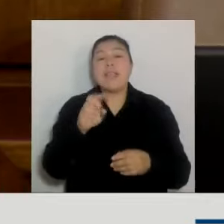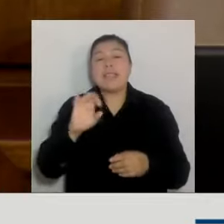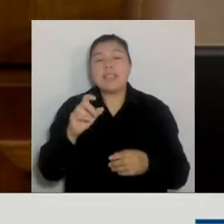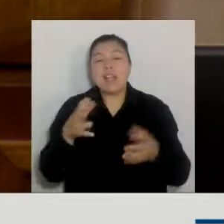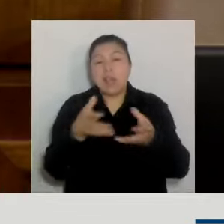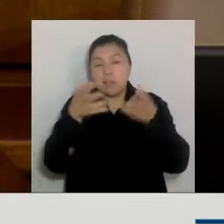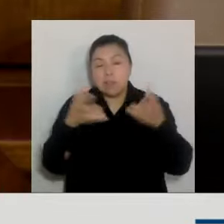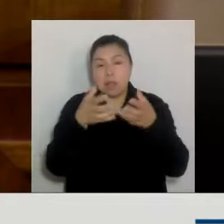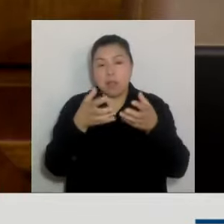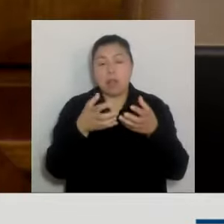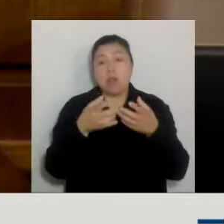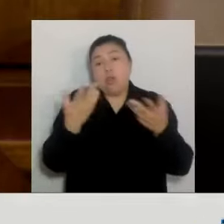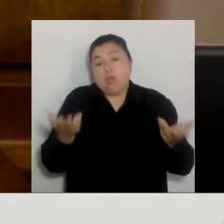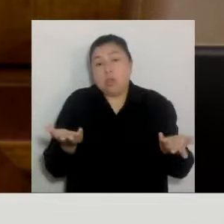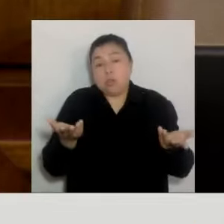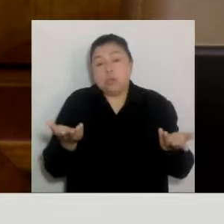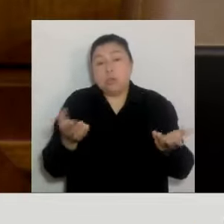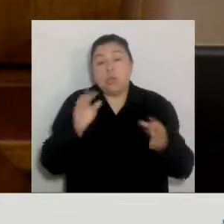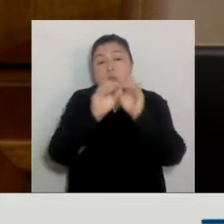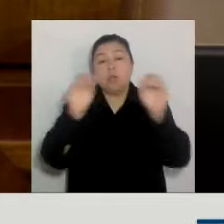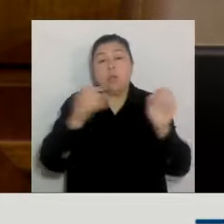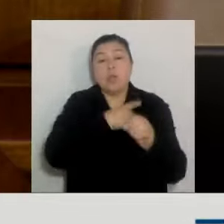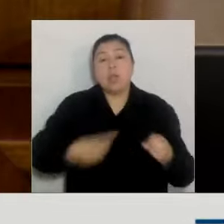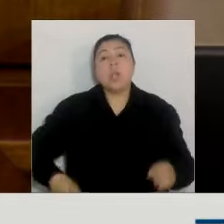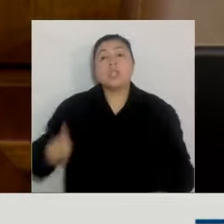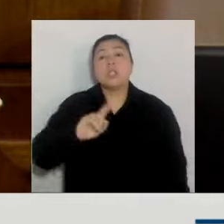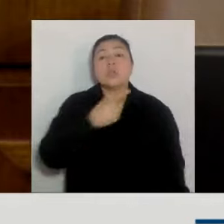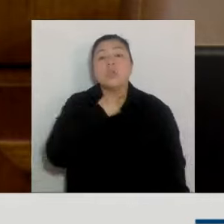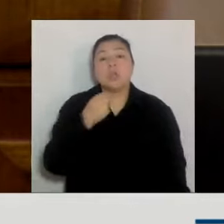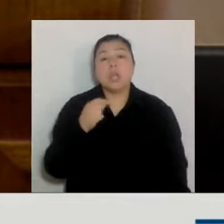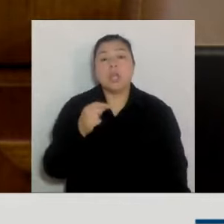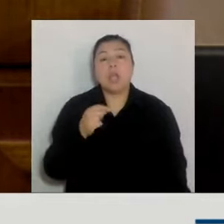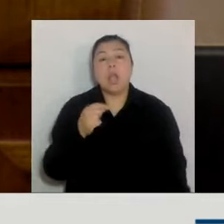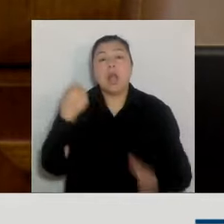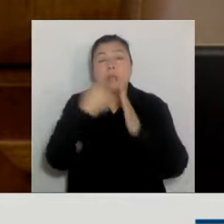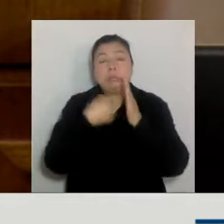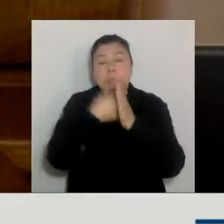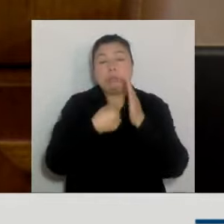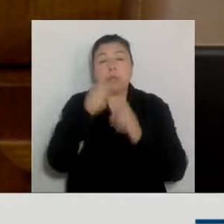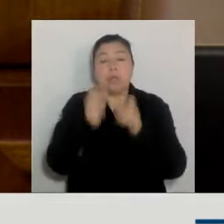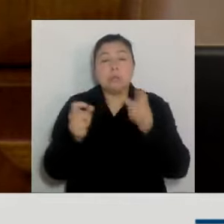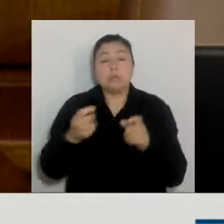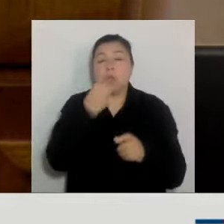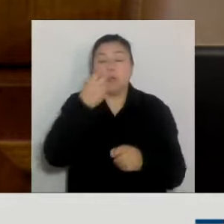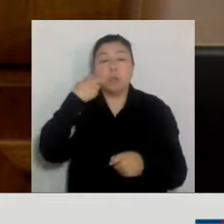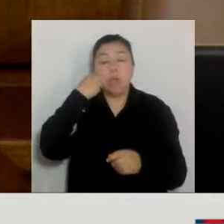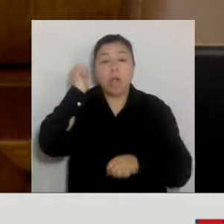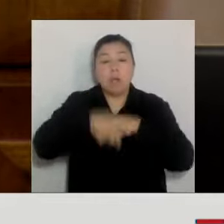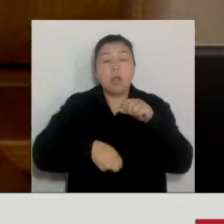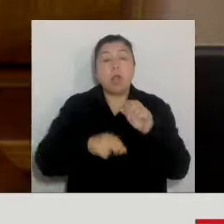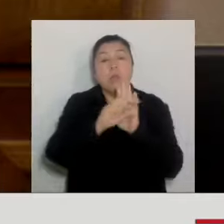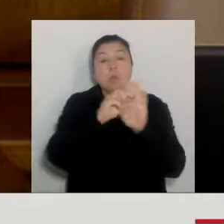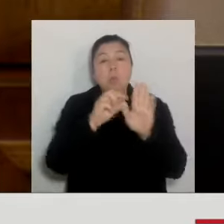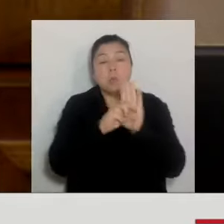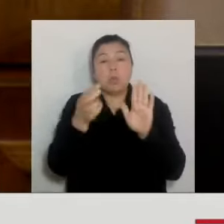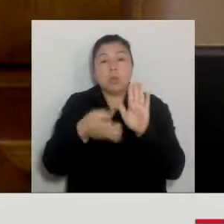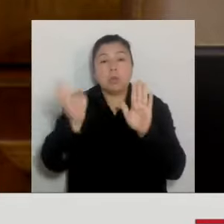hago un llamado y le pido a los parlamentarios si es que no quieren hacerle la guerra a las personas que comen carne que puedan aprobar estas indicaciones reitero es